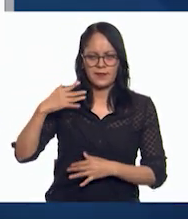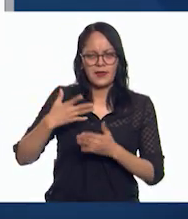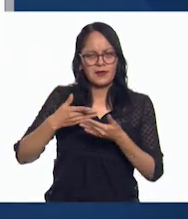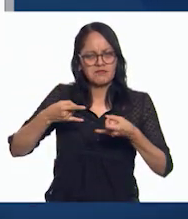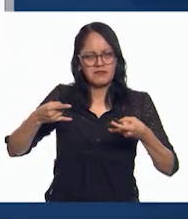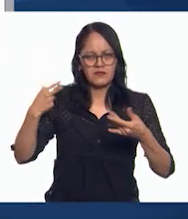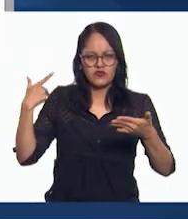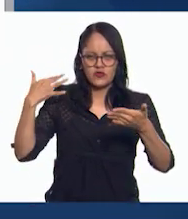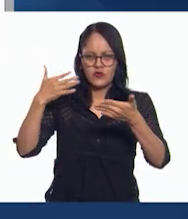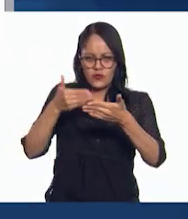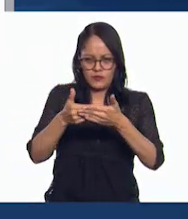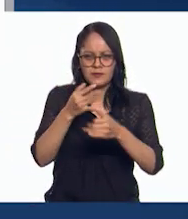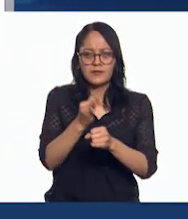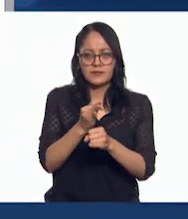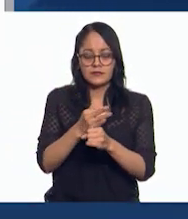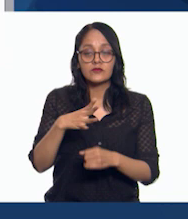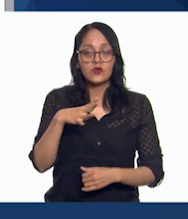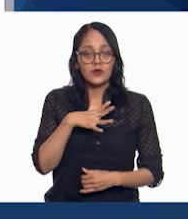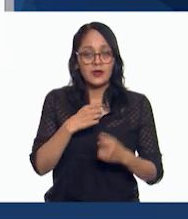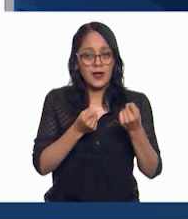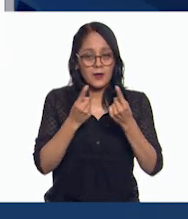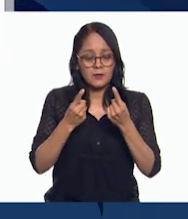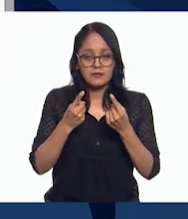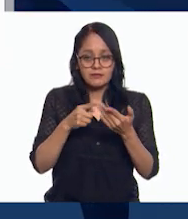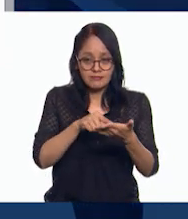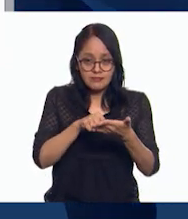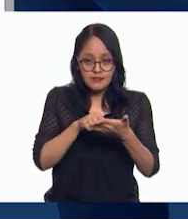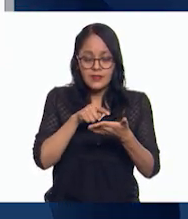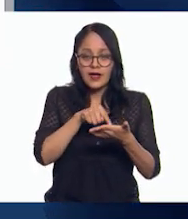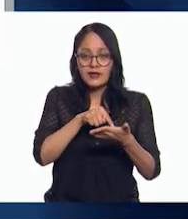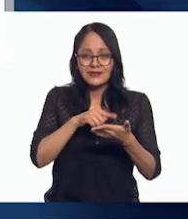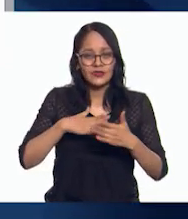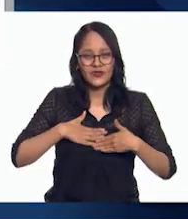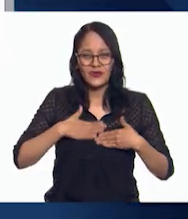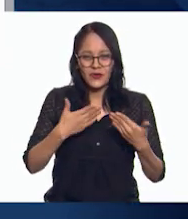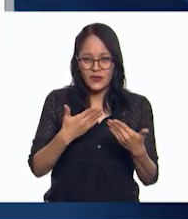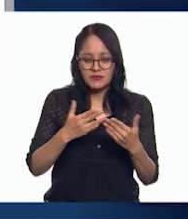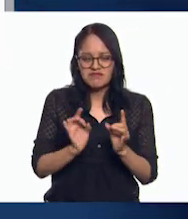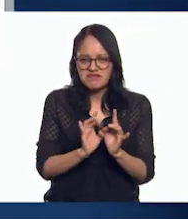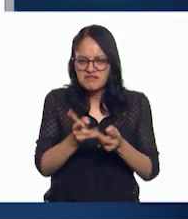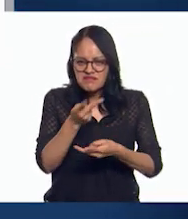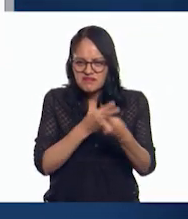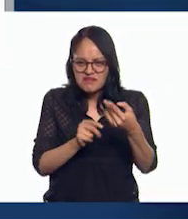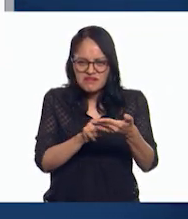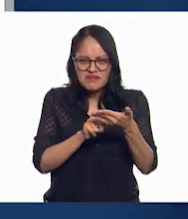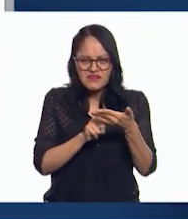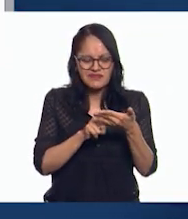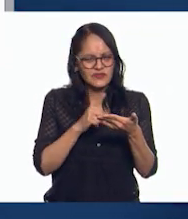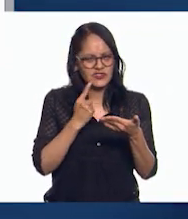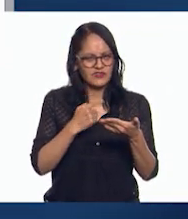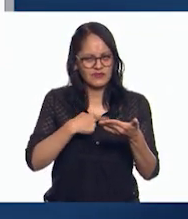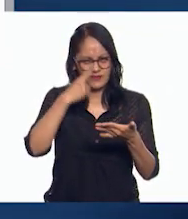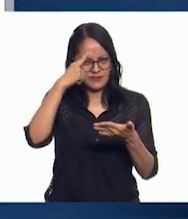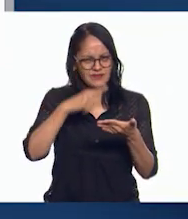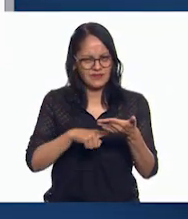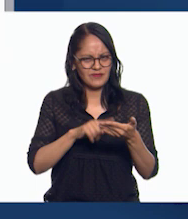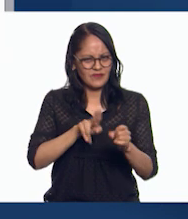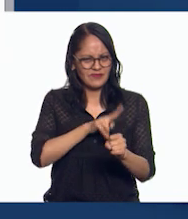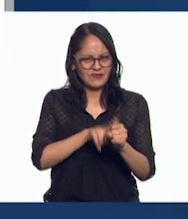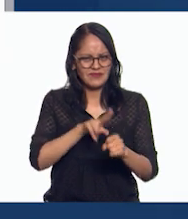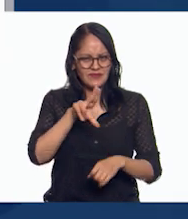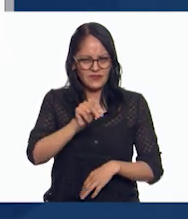allá de mi alcance. Tengo desconfianza de aquello que llega de pronto y que sospecho siempre no es bastante